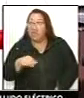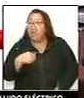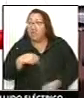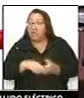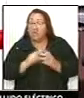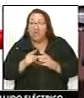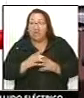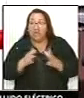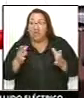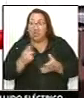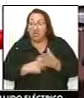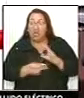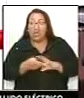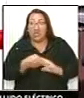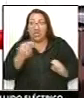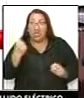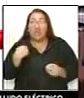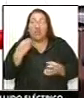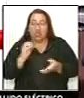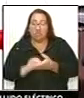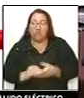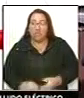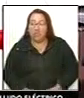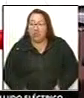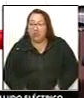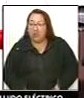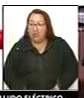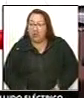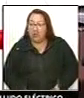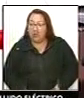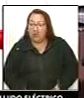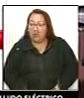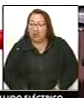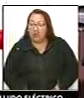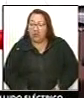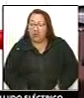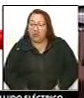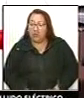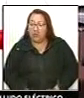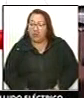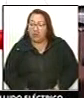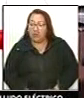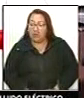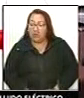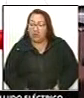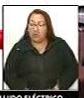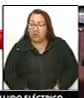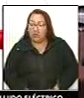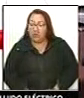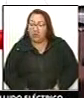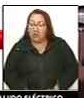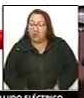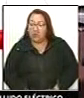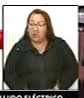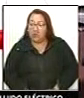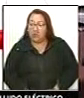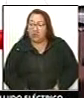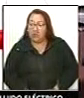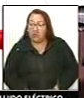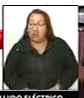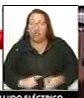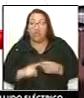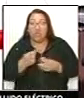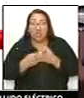ese extremo que ha sido retirado debería ser incorporado, porque así es como ha venido funcionando la comisión de inteligencia desde que se